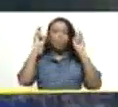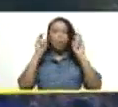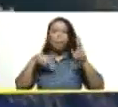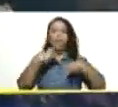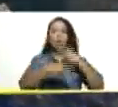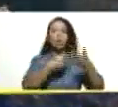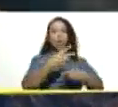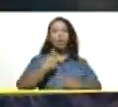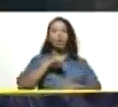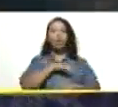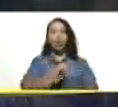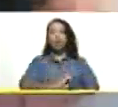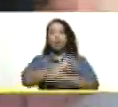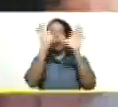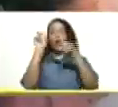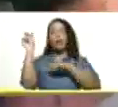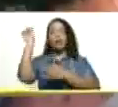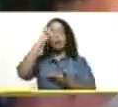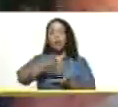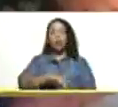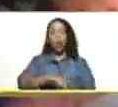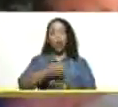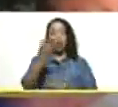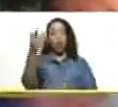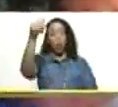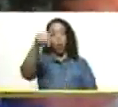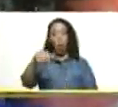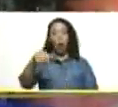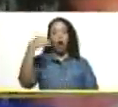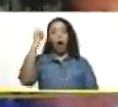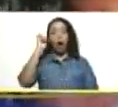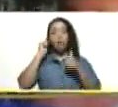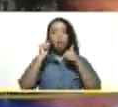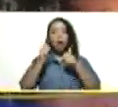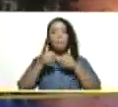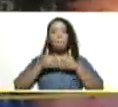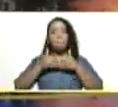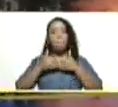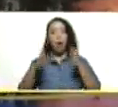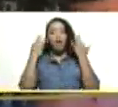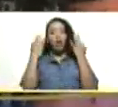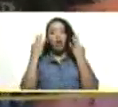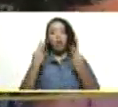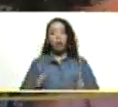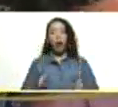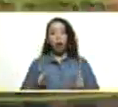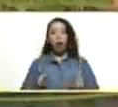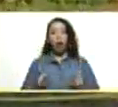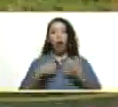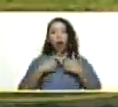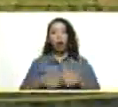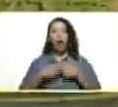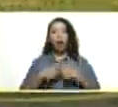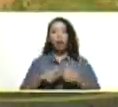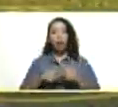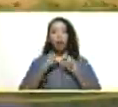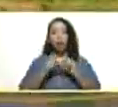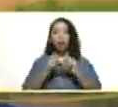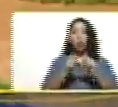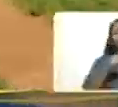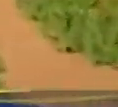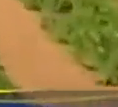y hemos definido este centro para que usted hoy tenga bien darle la inauguración formal para darle herramientas y seguir afianzando